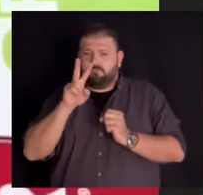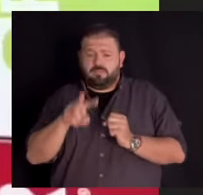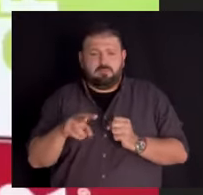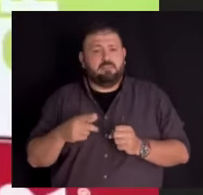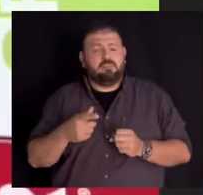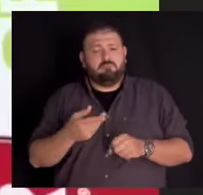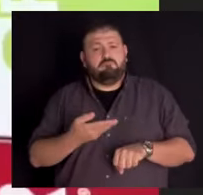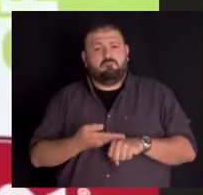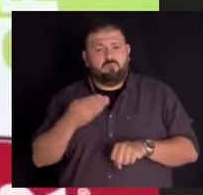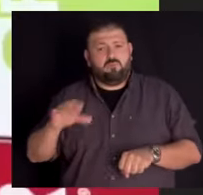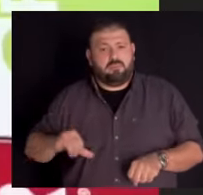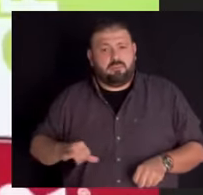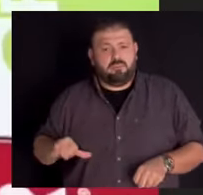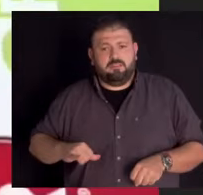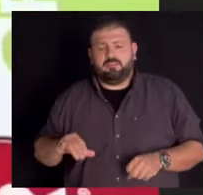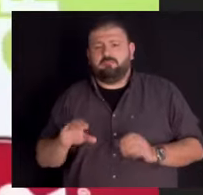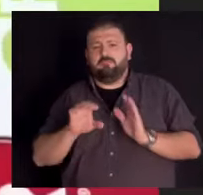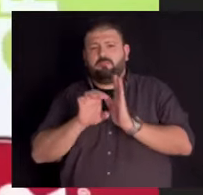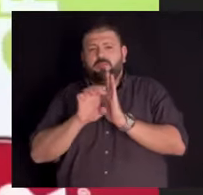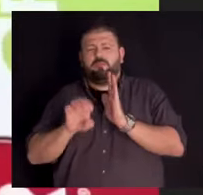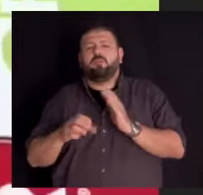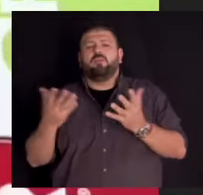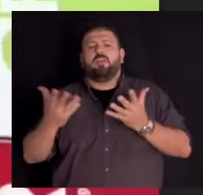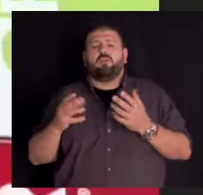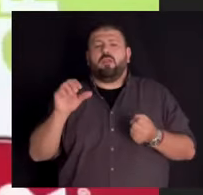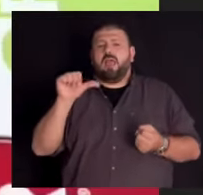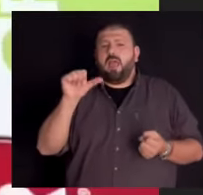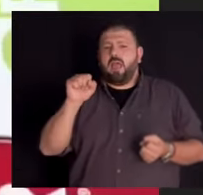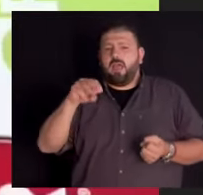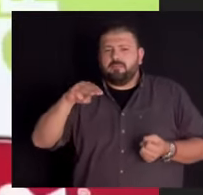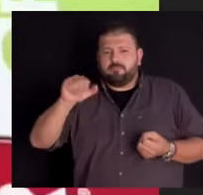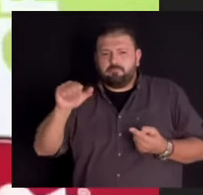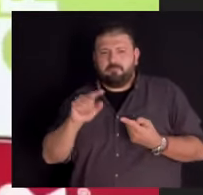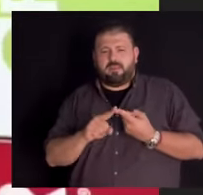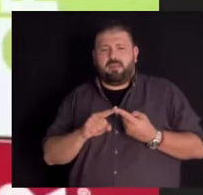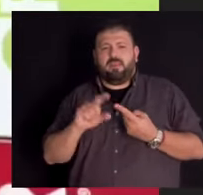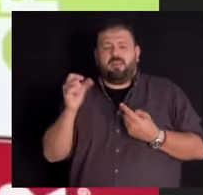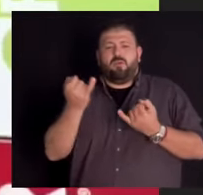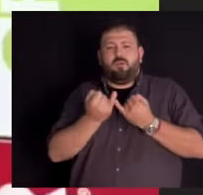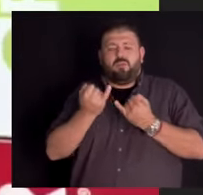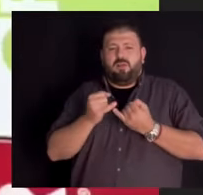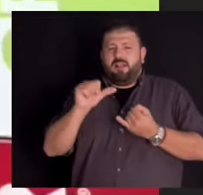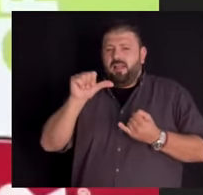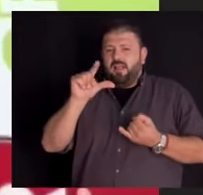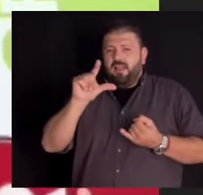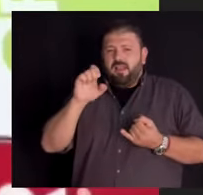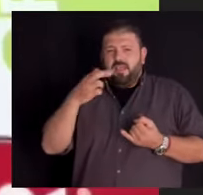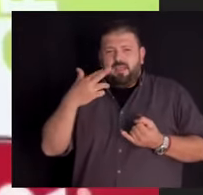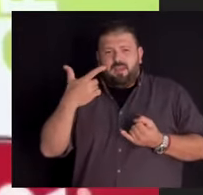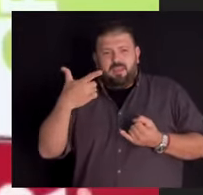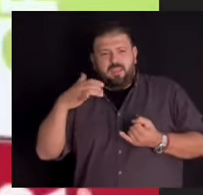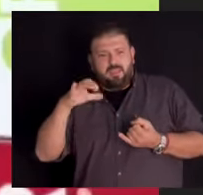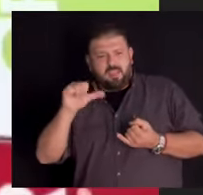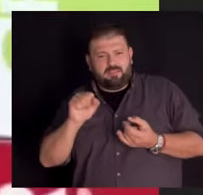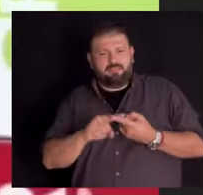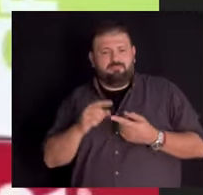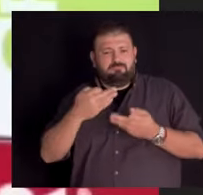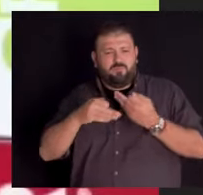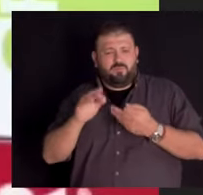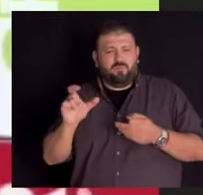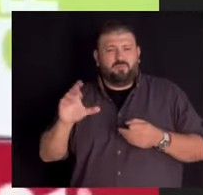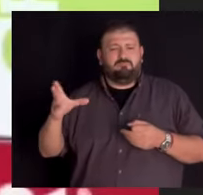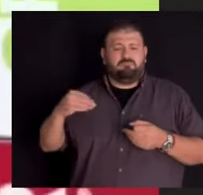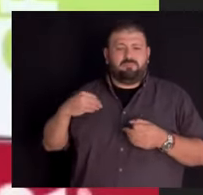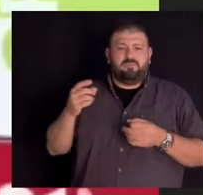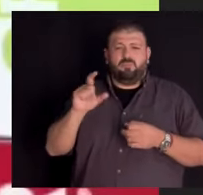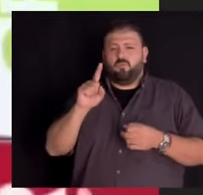ejemplo, ¿qué hay con las asmas, con las alergias? Es una combinación de factores. Por ejemplo, vean esto. Imagínense una persona